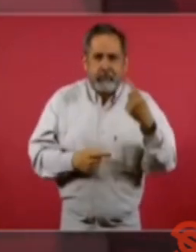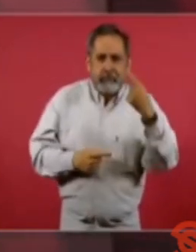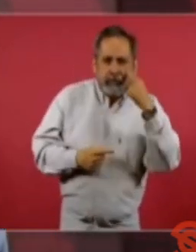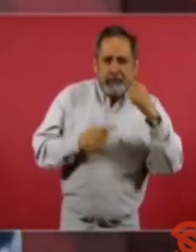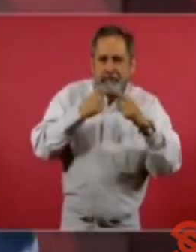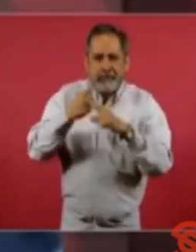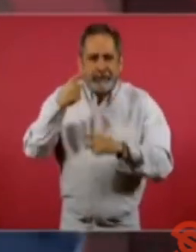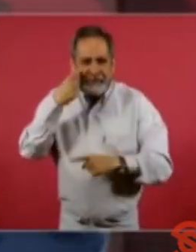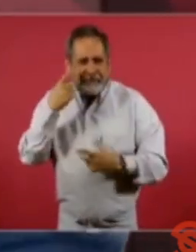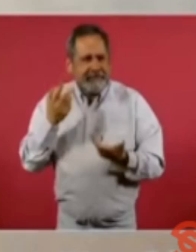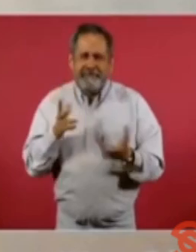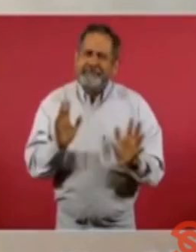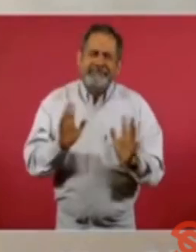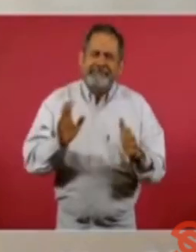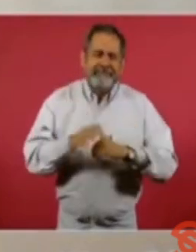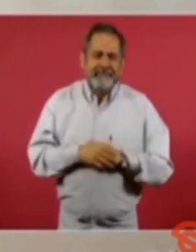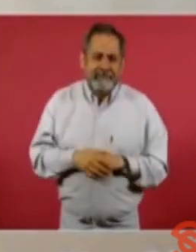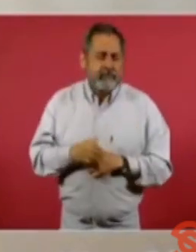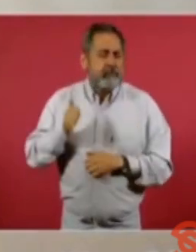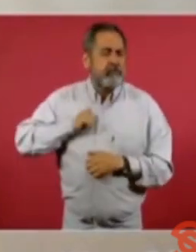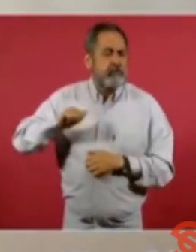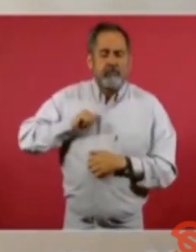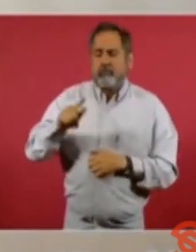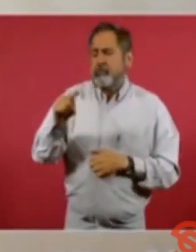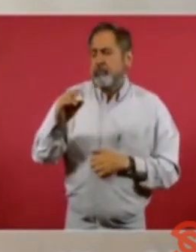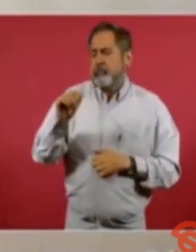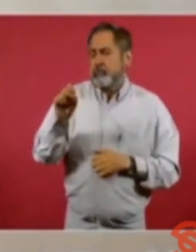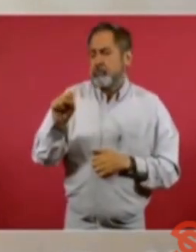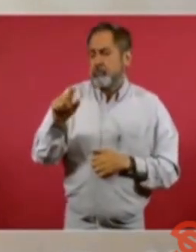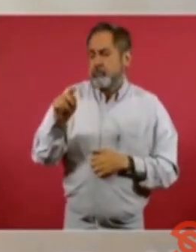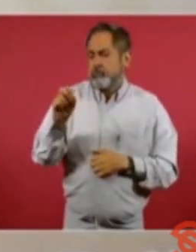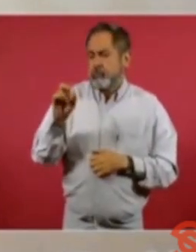decía Tolstoy,